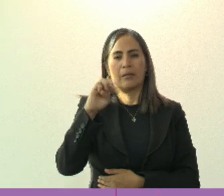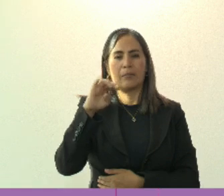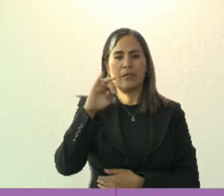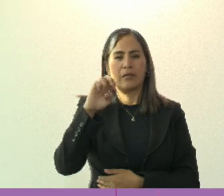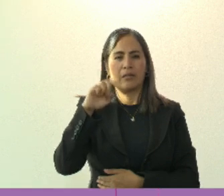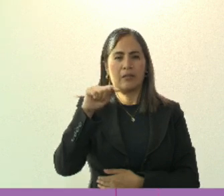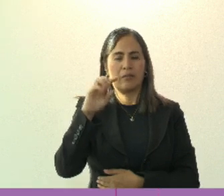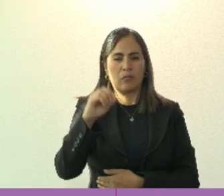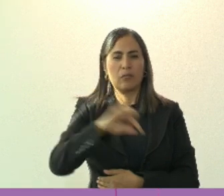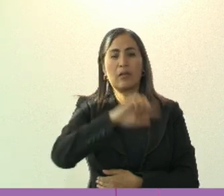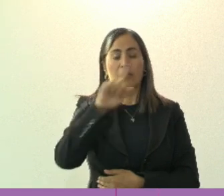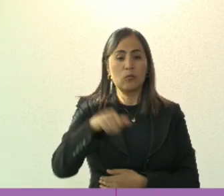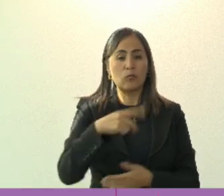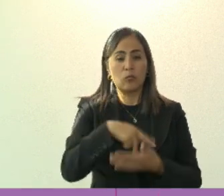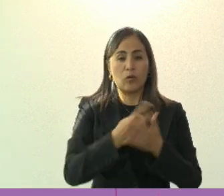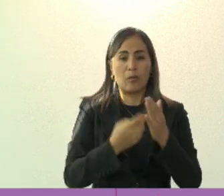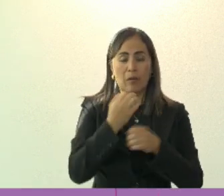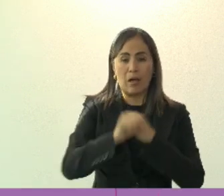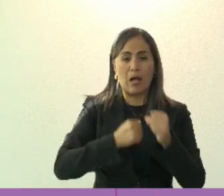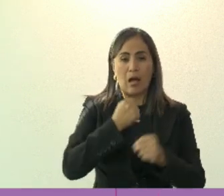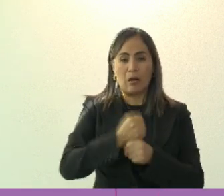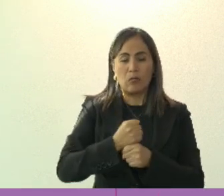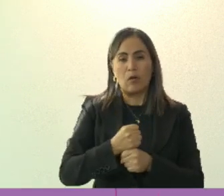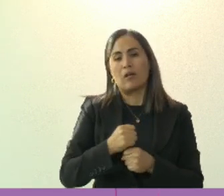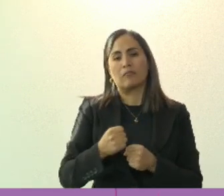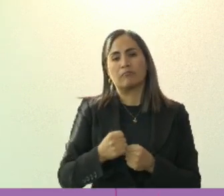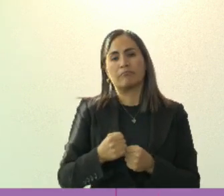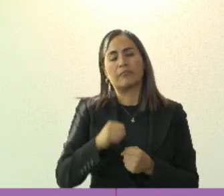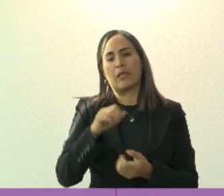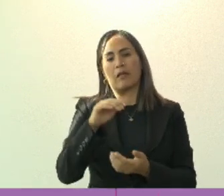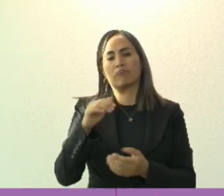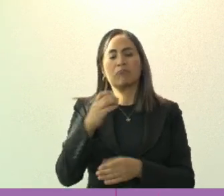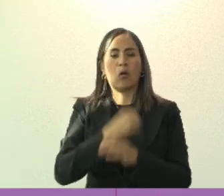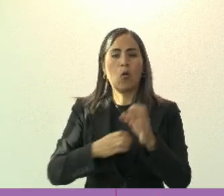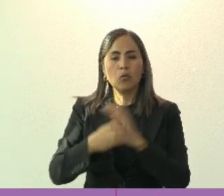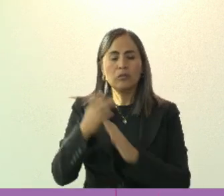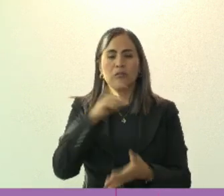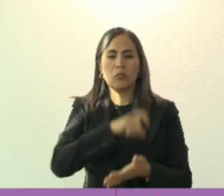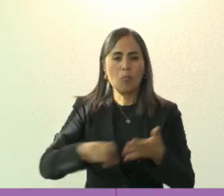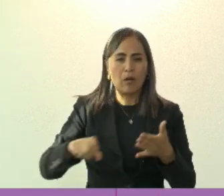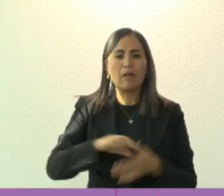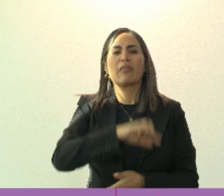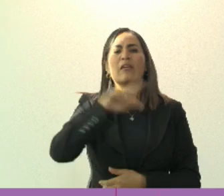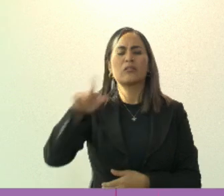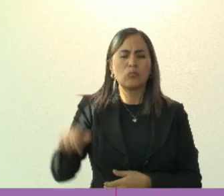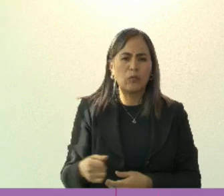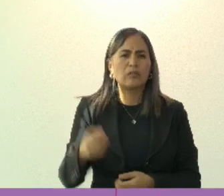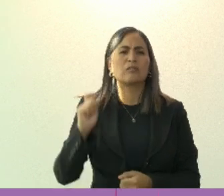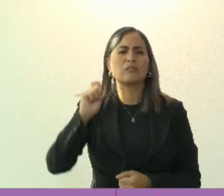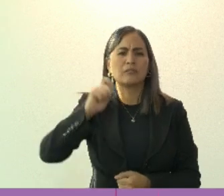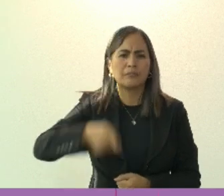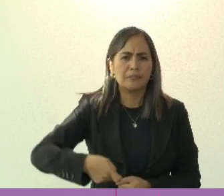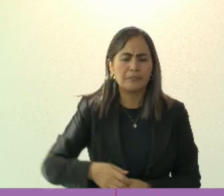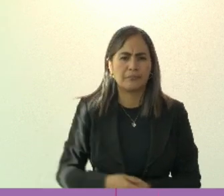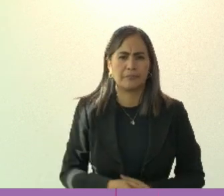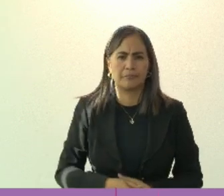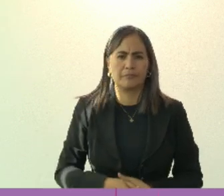el programa anual de adquisiciones. Y luego de ese programa anual de adquisiciones, ¿qué requeriríamos? Pues ya en